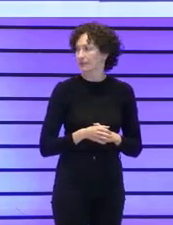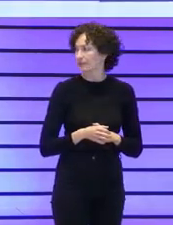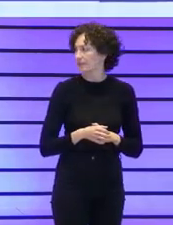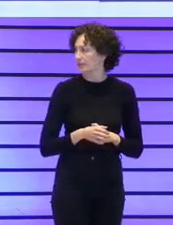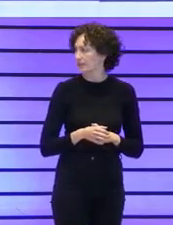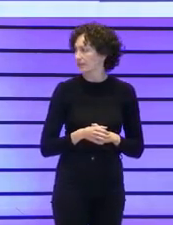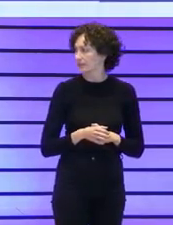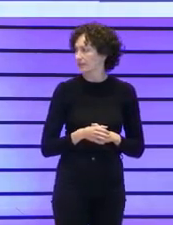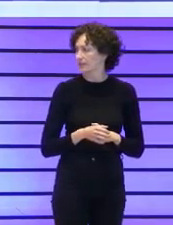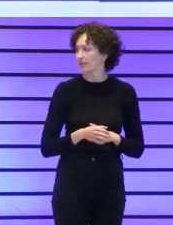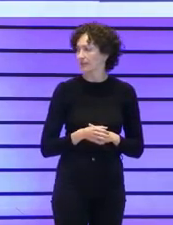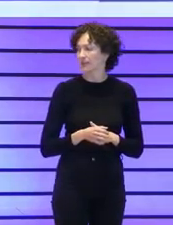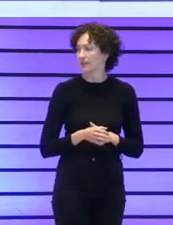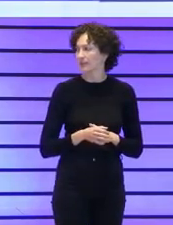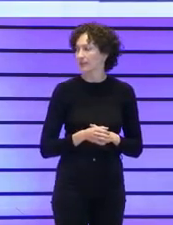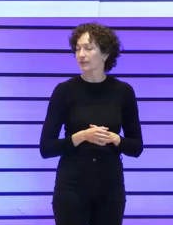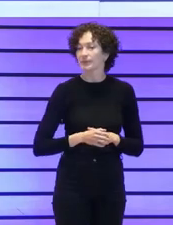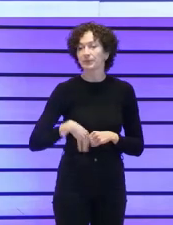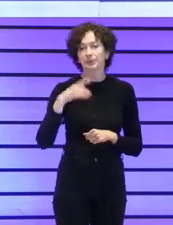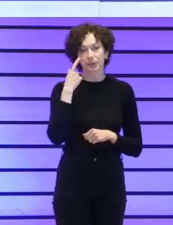Bueno, mirad,